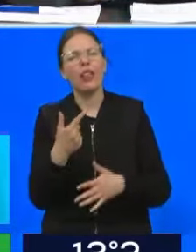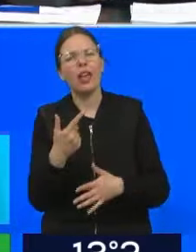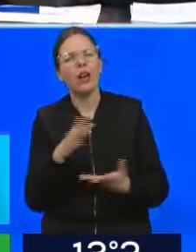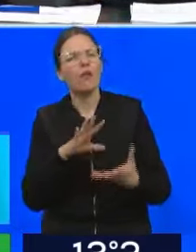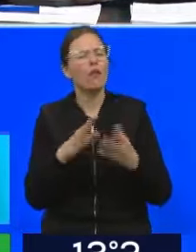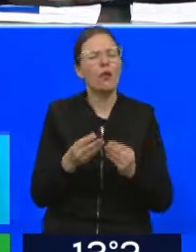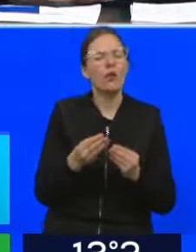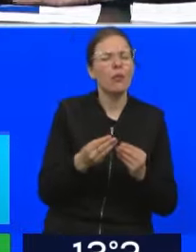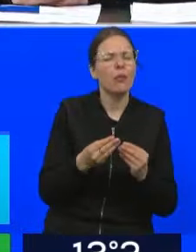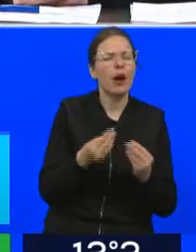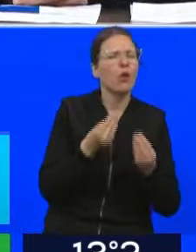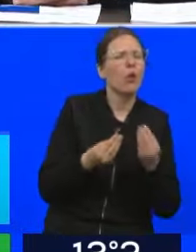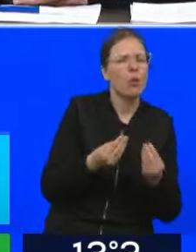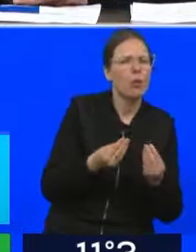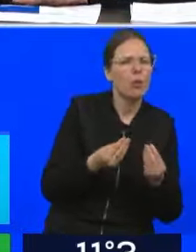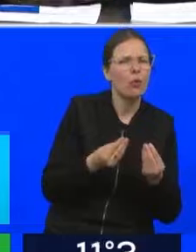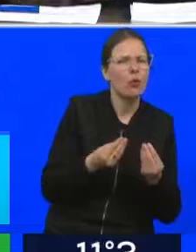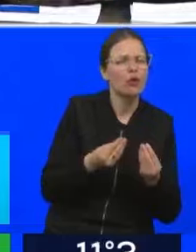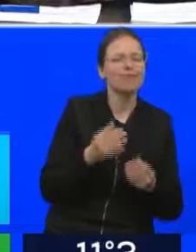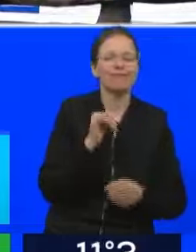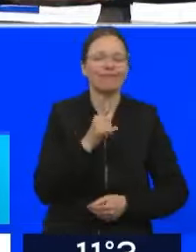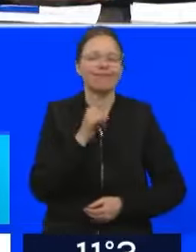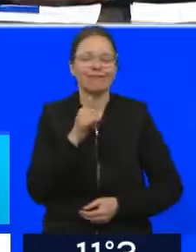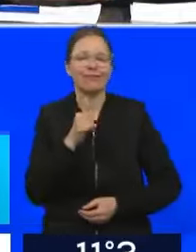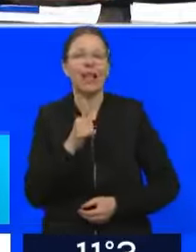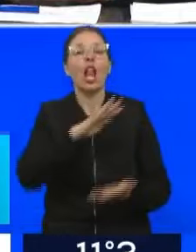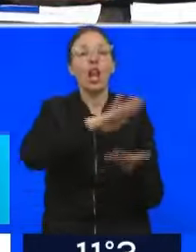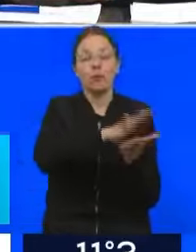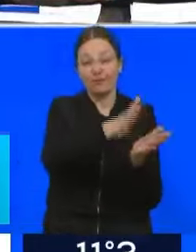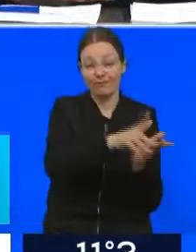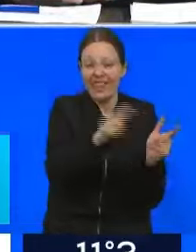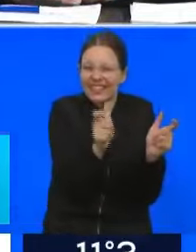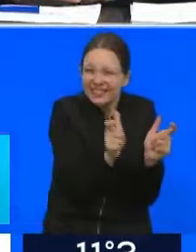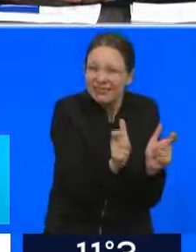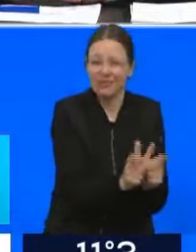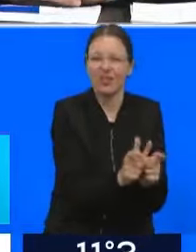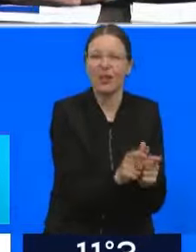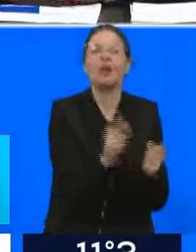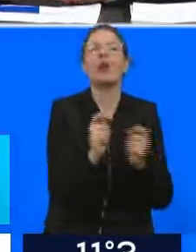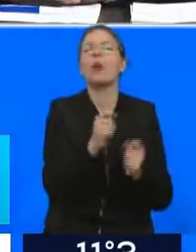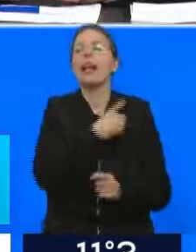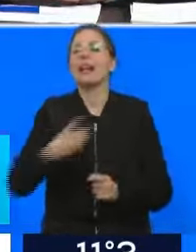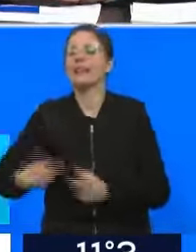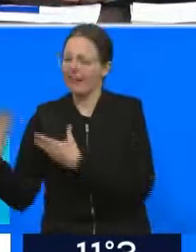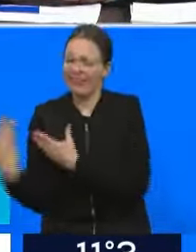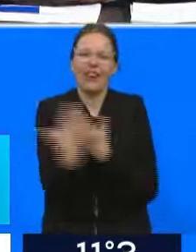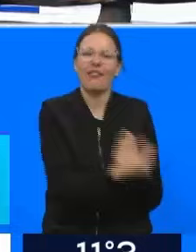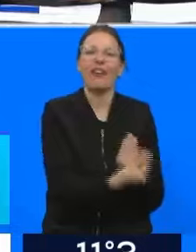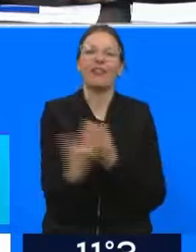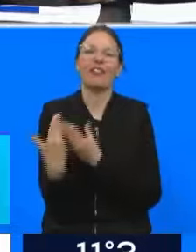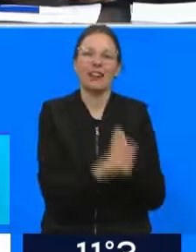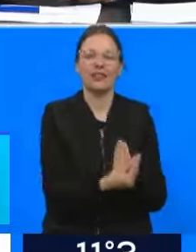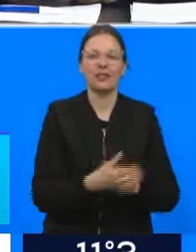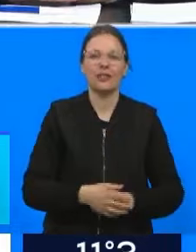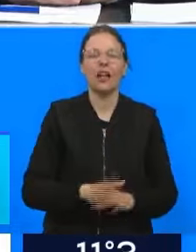qué. Sí, en realidad lo que buscan los productores más chicos es asistencia y que el Estado los guíe. No, los referentes de la política me